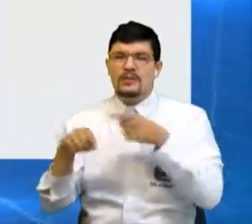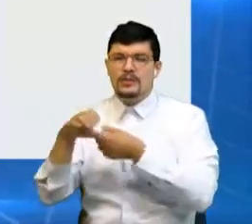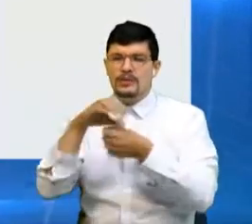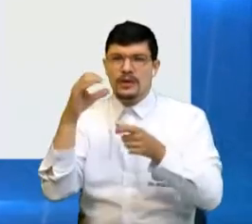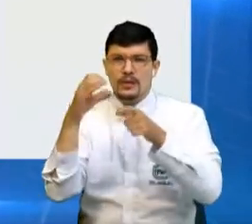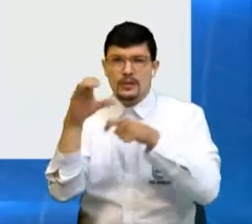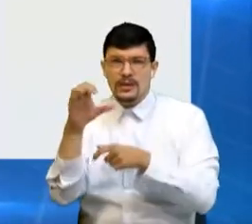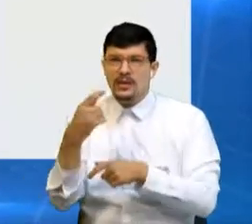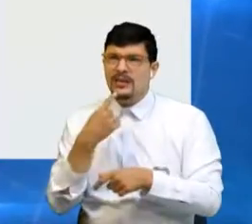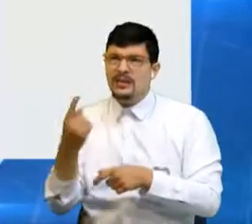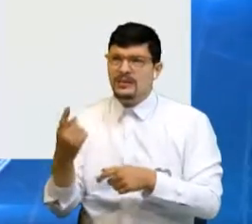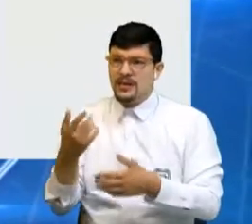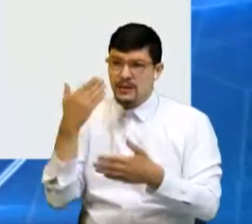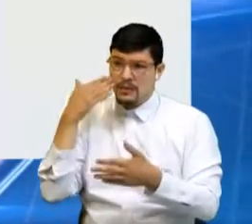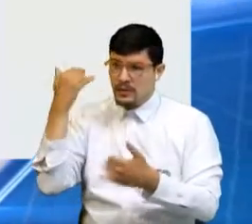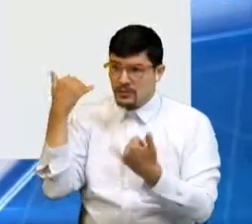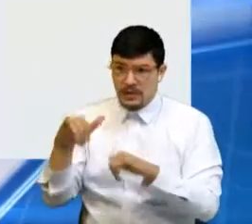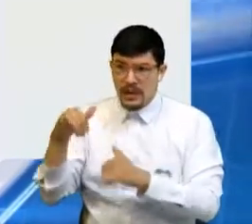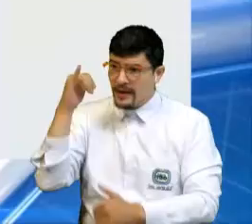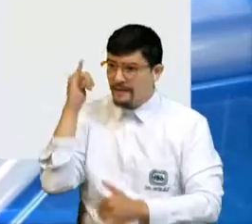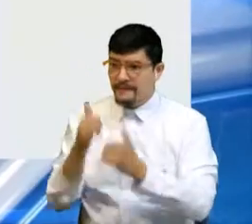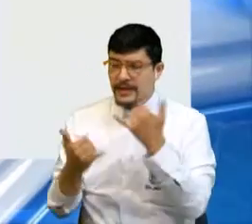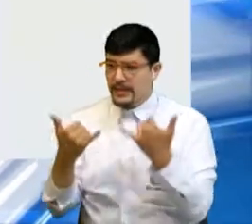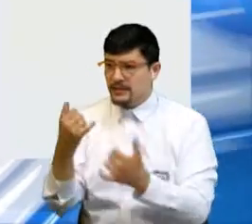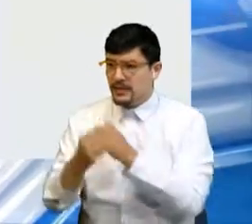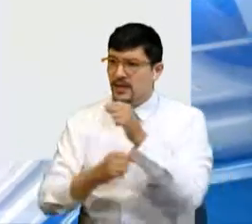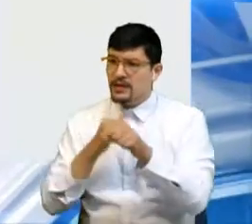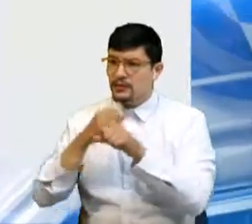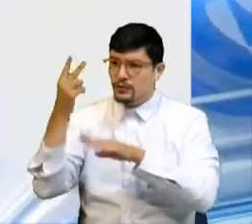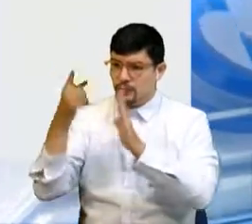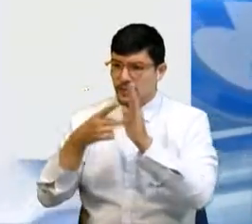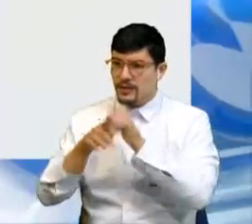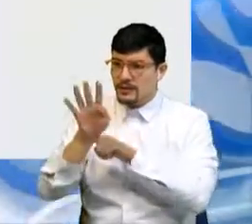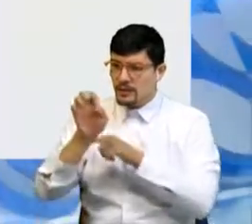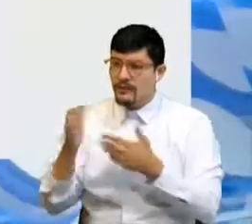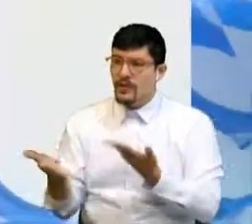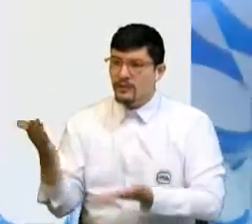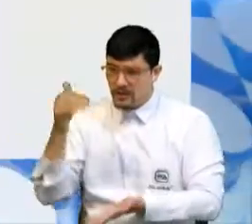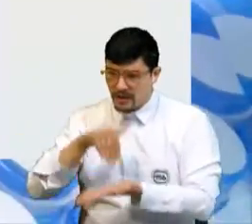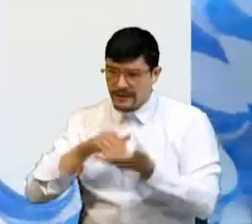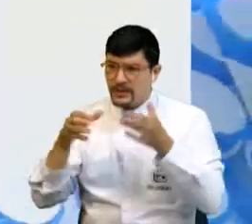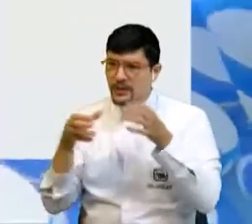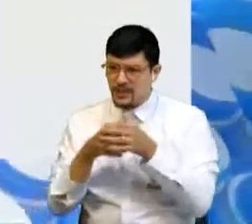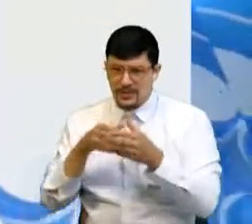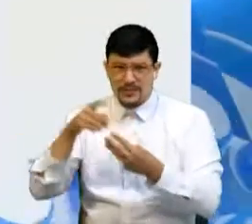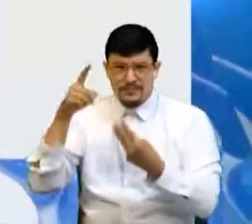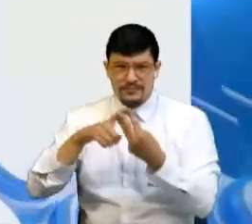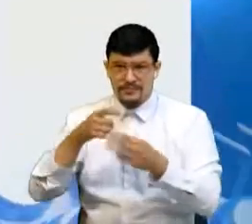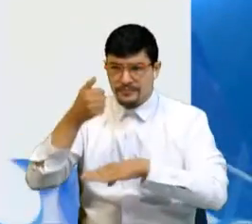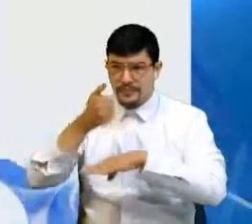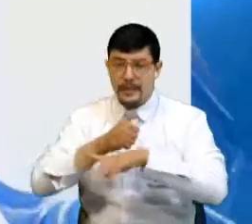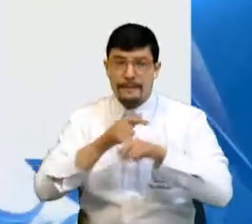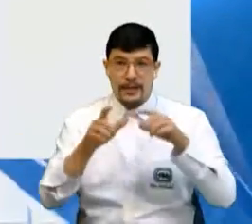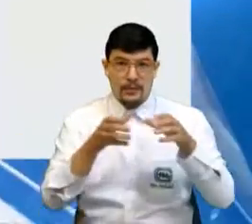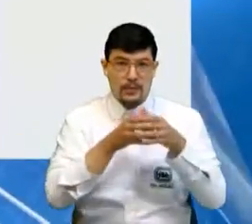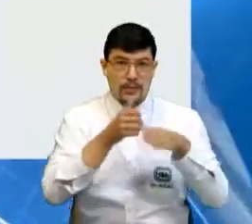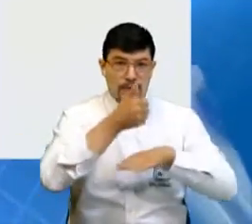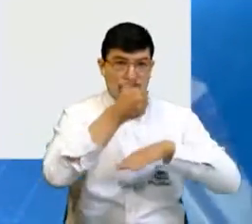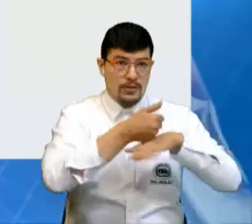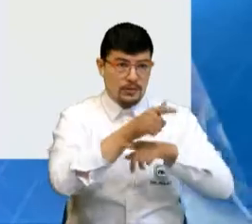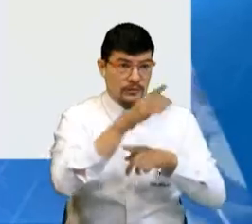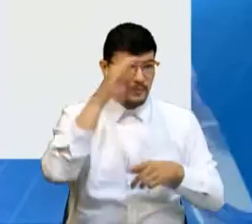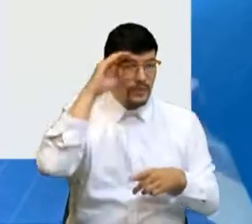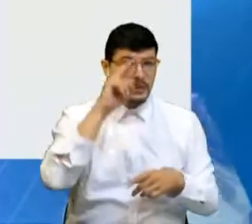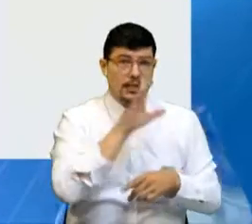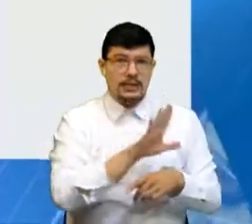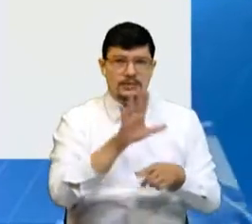cucuteños, señalando que finalizando ya el 2019, retornaría el grupo Élite de Tránsito. El coronel de la Policía Metropolitana de